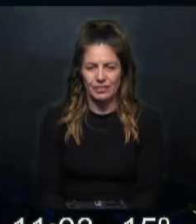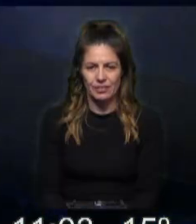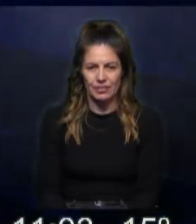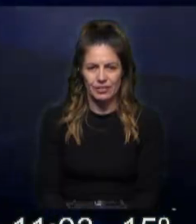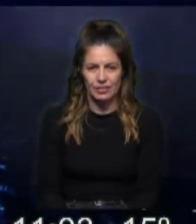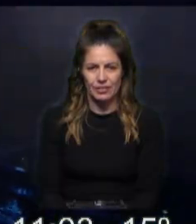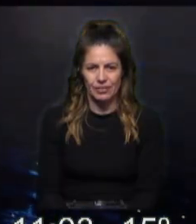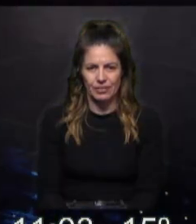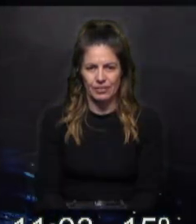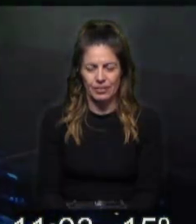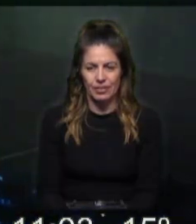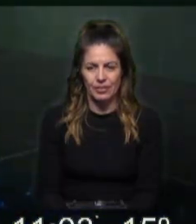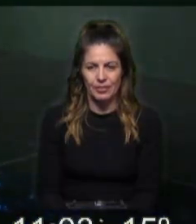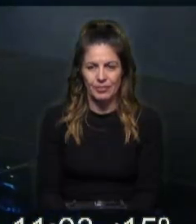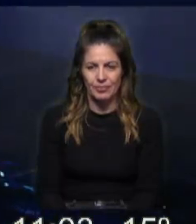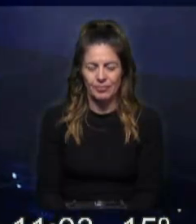1, 2, 1, 2, 3.